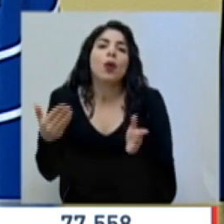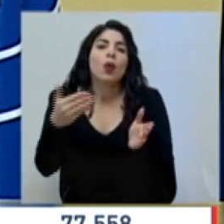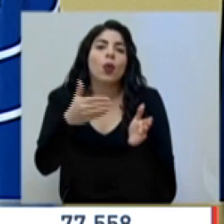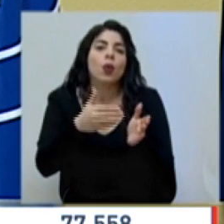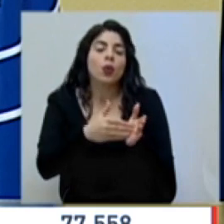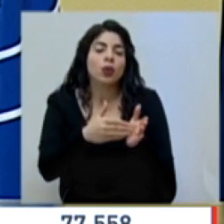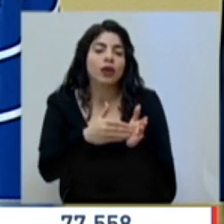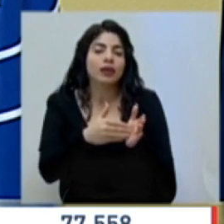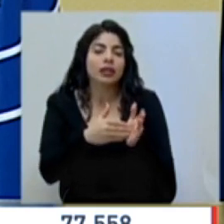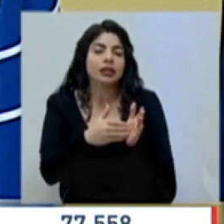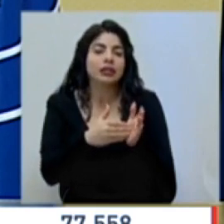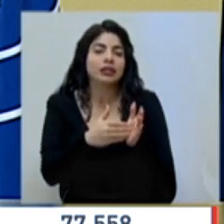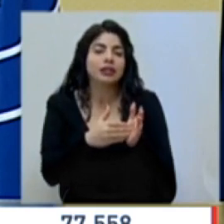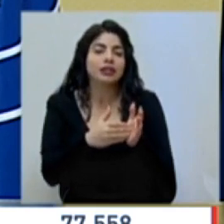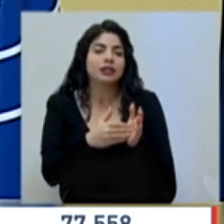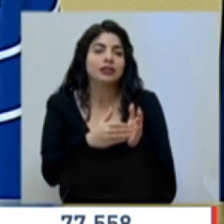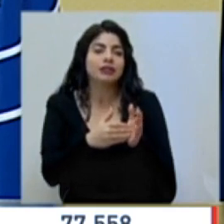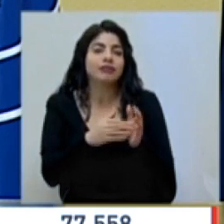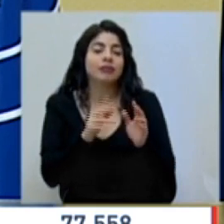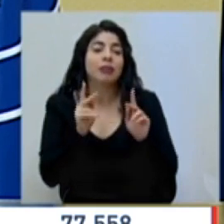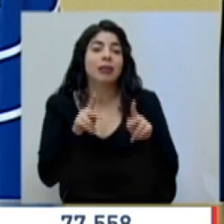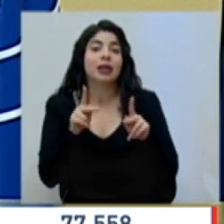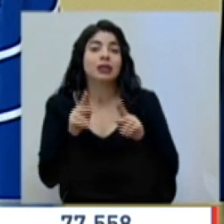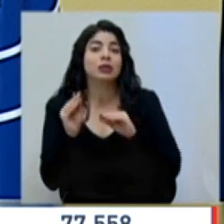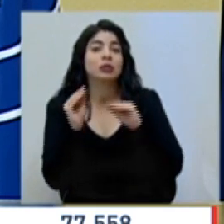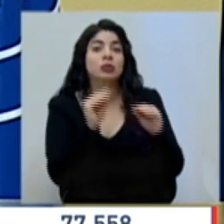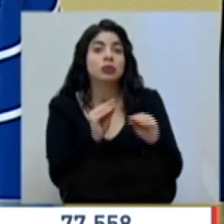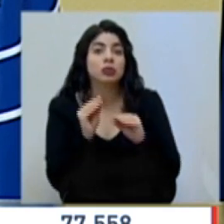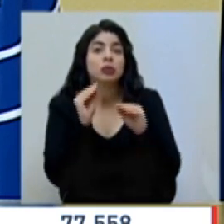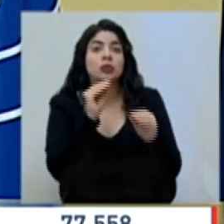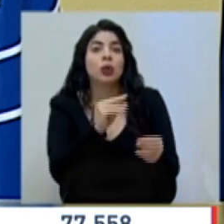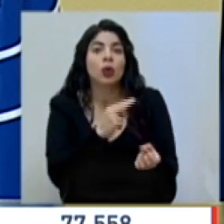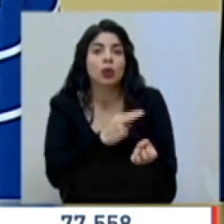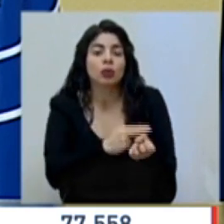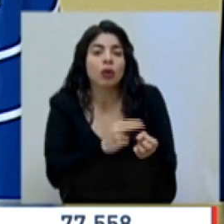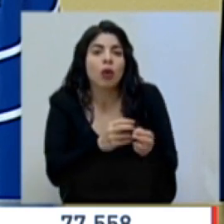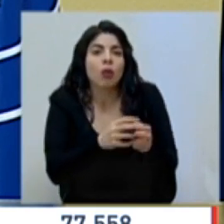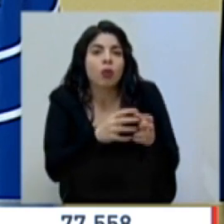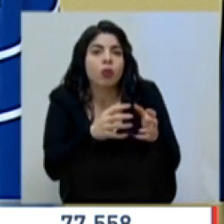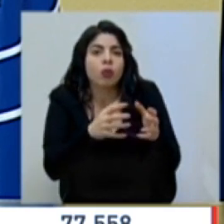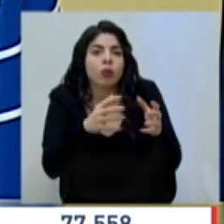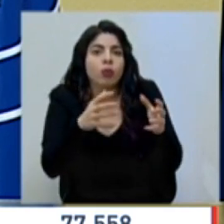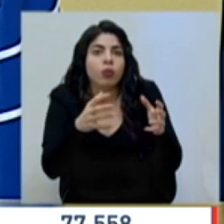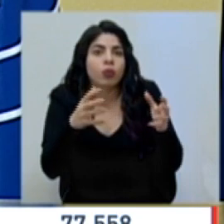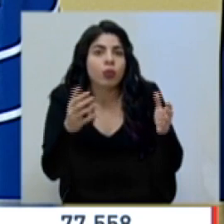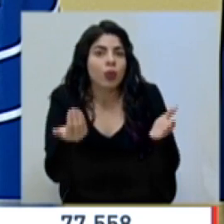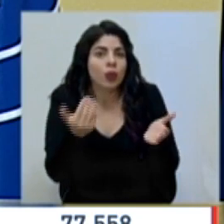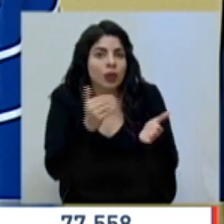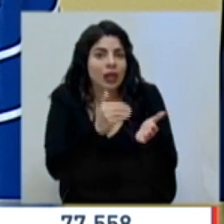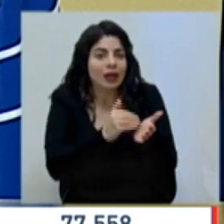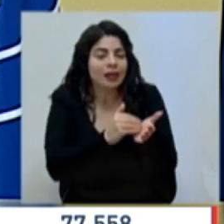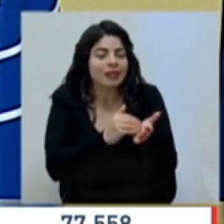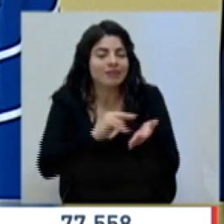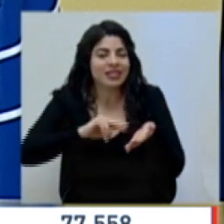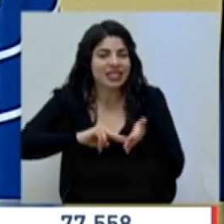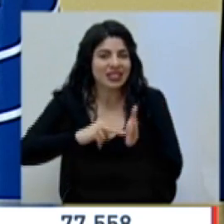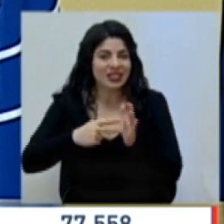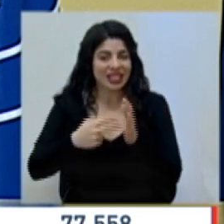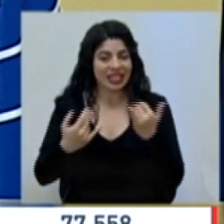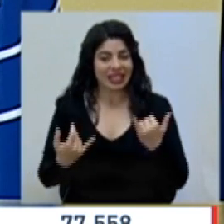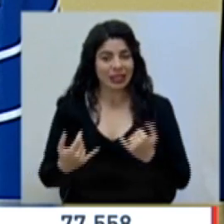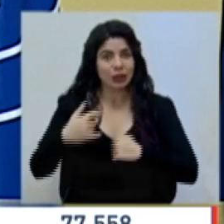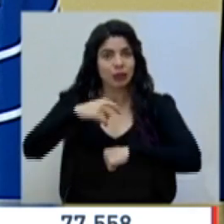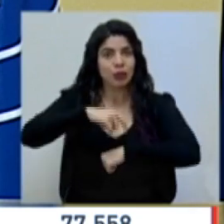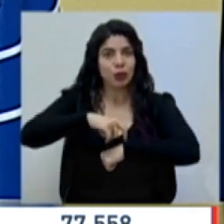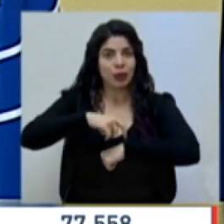aumentar la ocupación hospitalaria. Es momento también de que nosotros